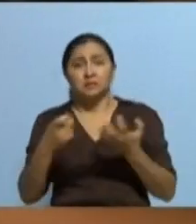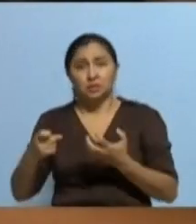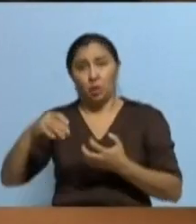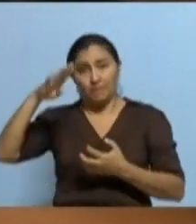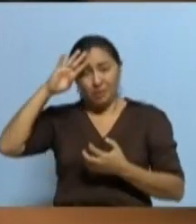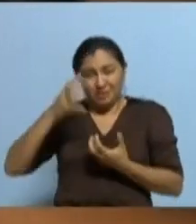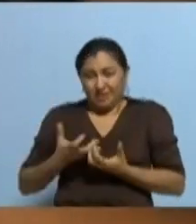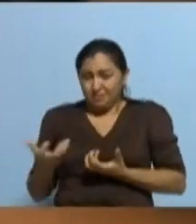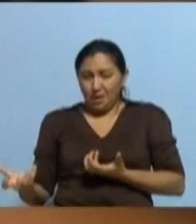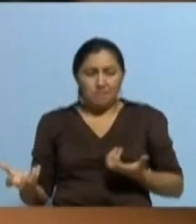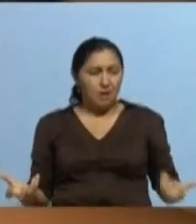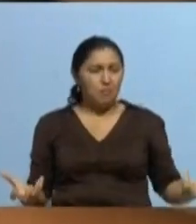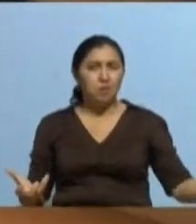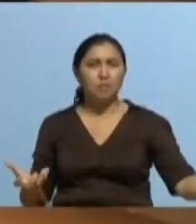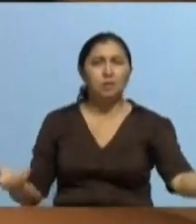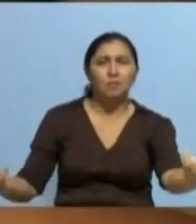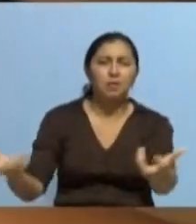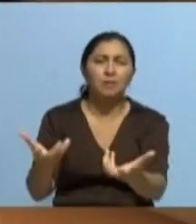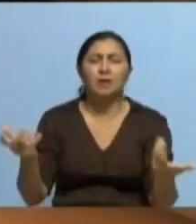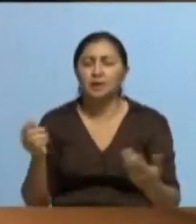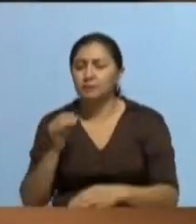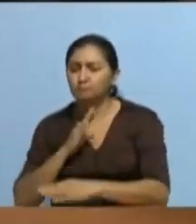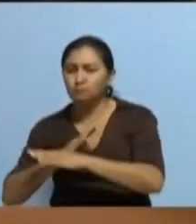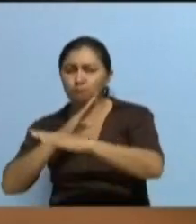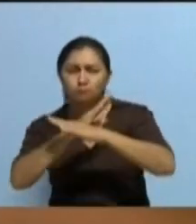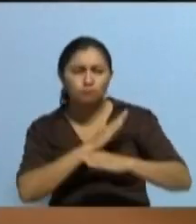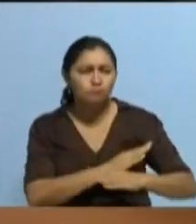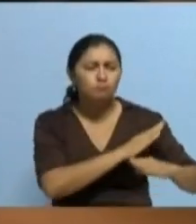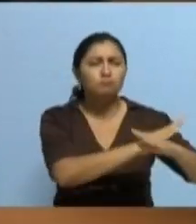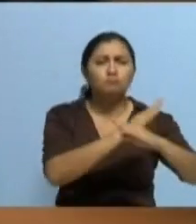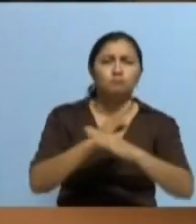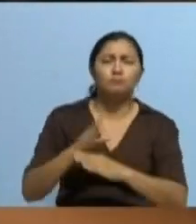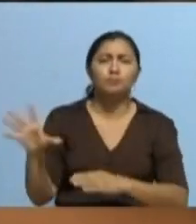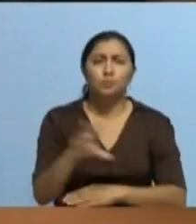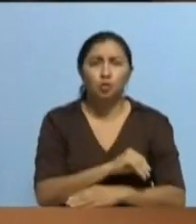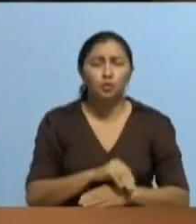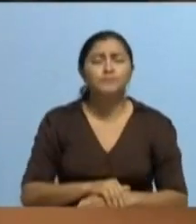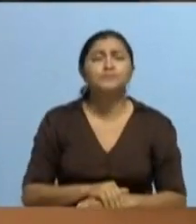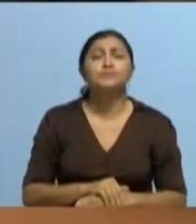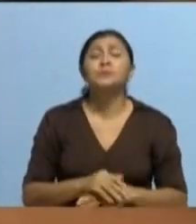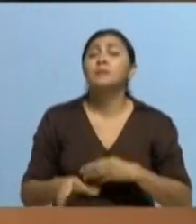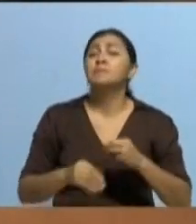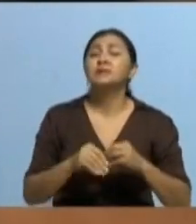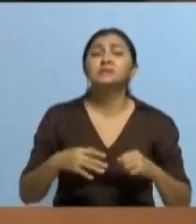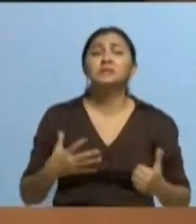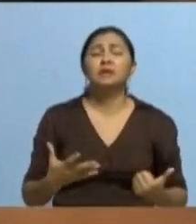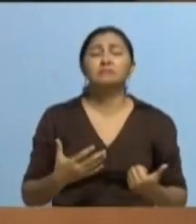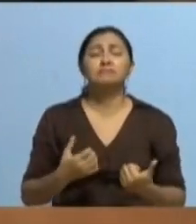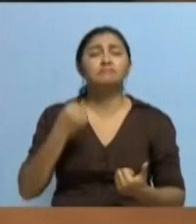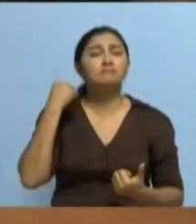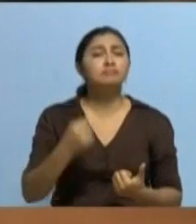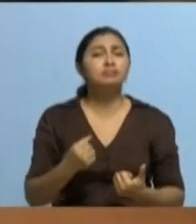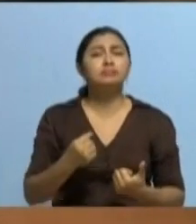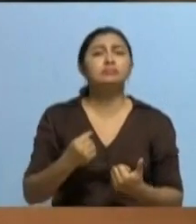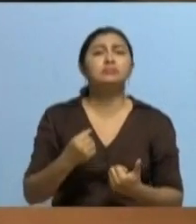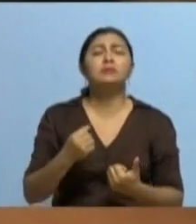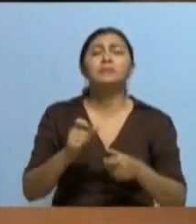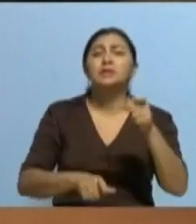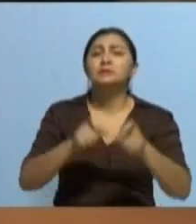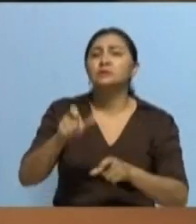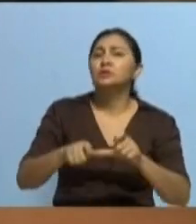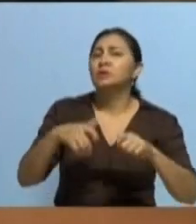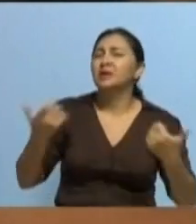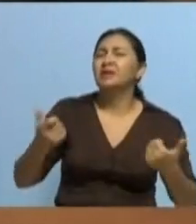exclusiva garantizar la seguridad y el orden público de los barranquilleros. Además de eso, un fuerte componente de funcionarios distritales en